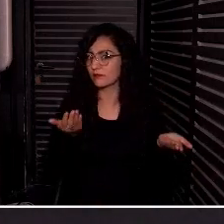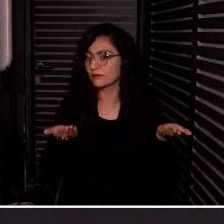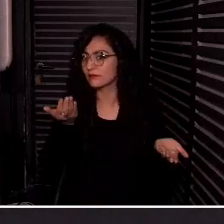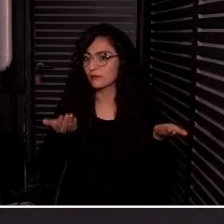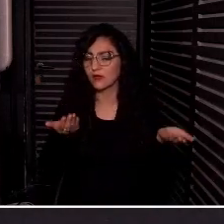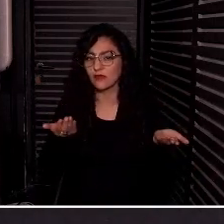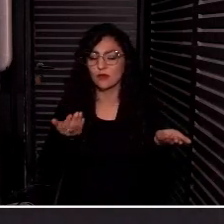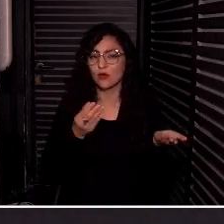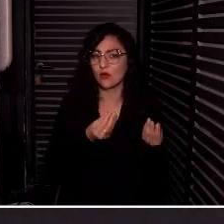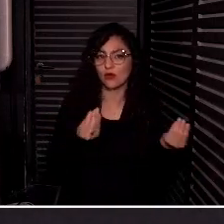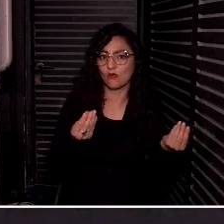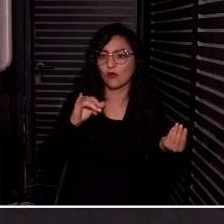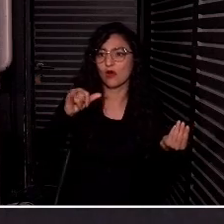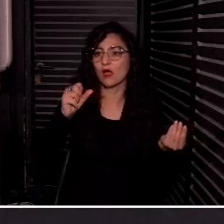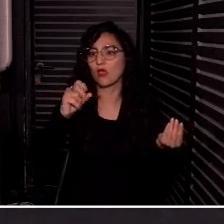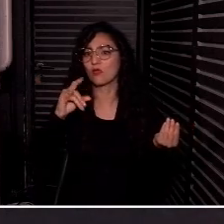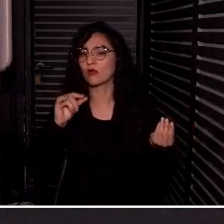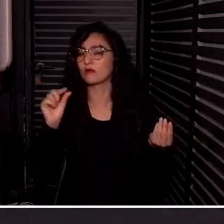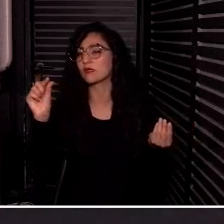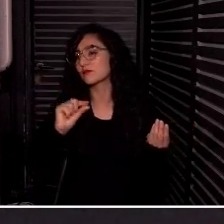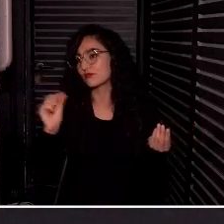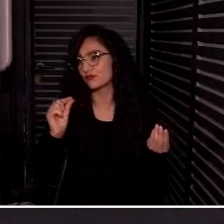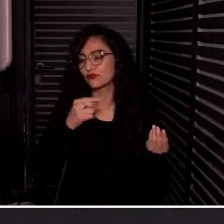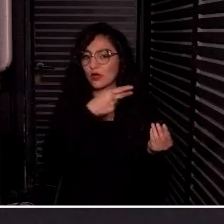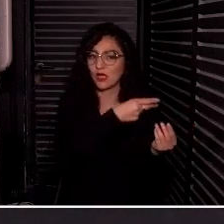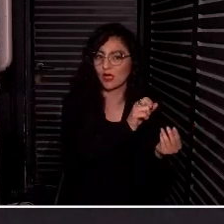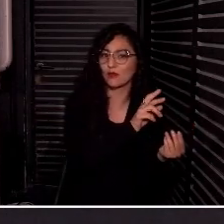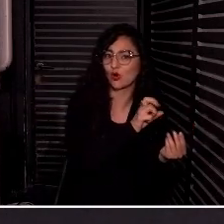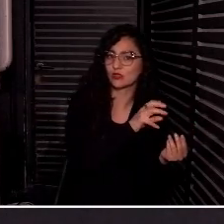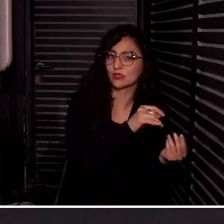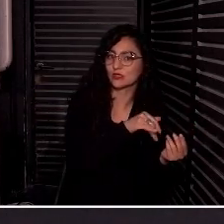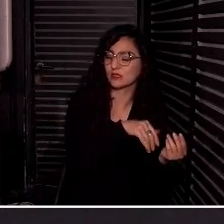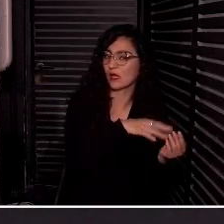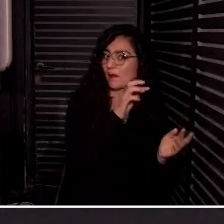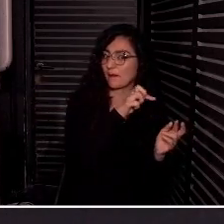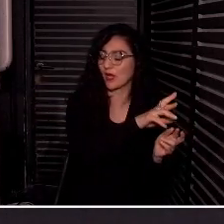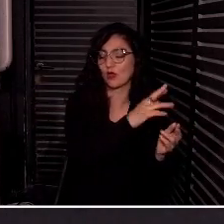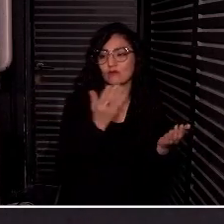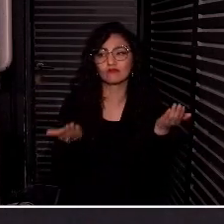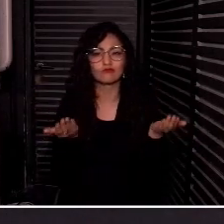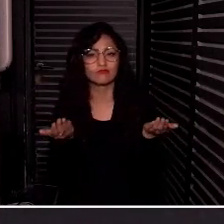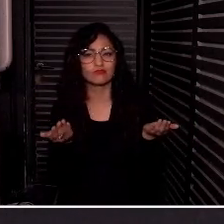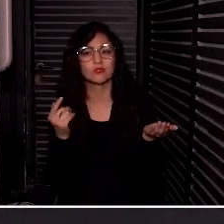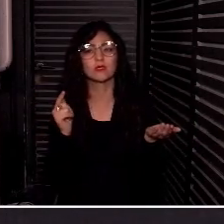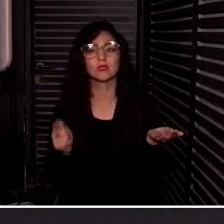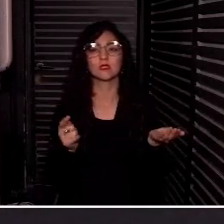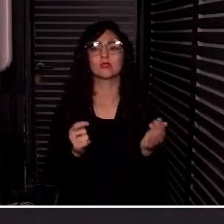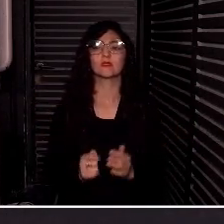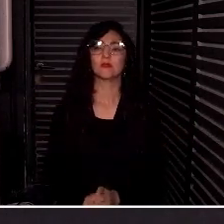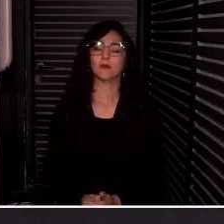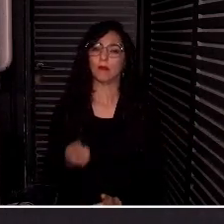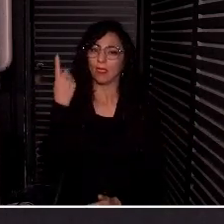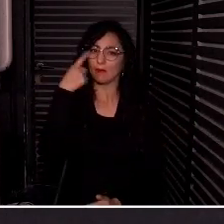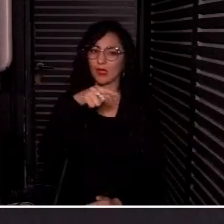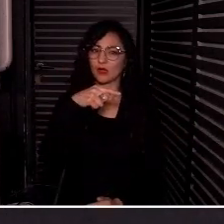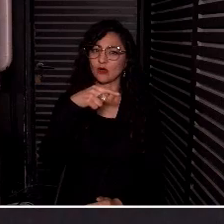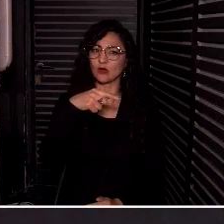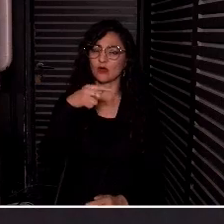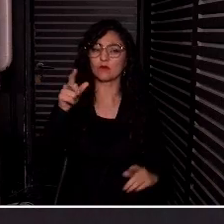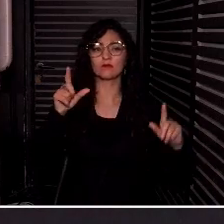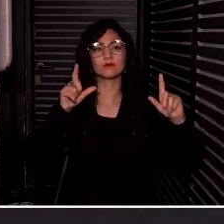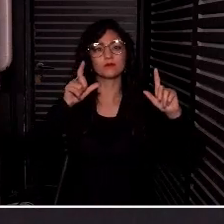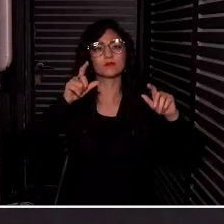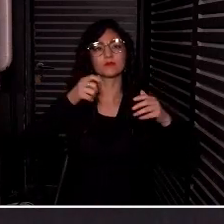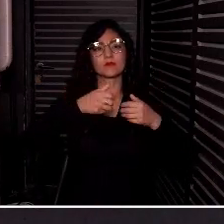de hermosilla con no quedó preso y las últimas noticias pone